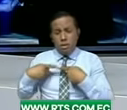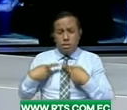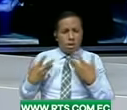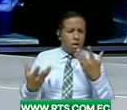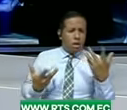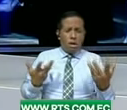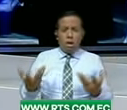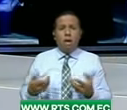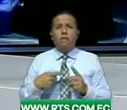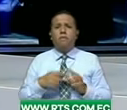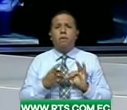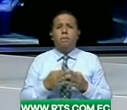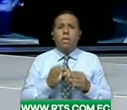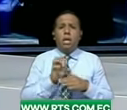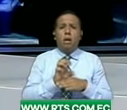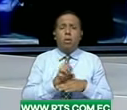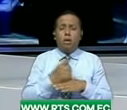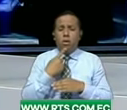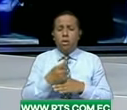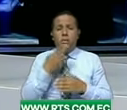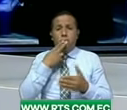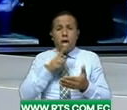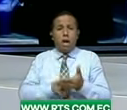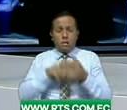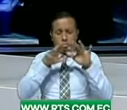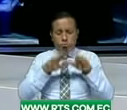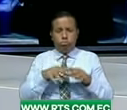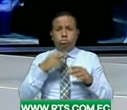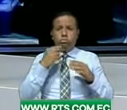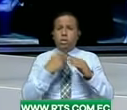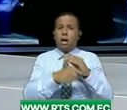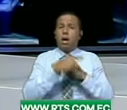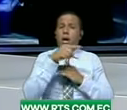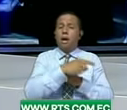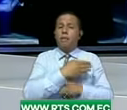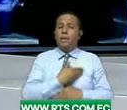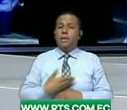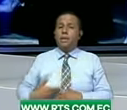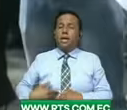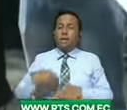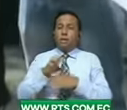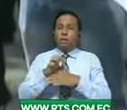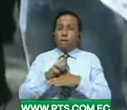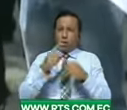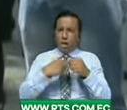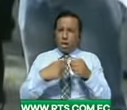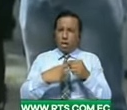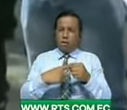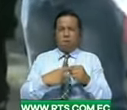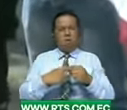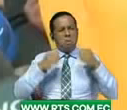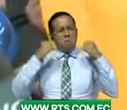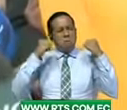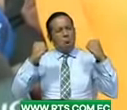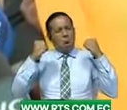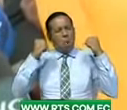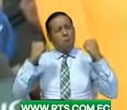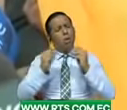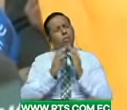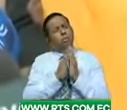donde demandan se agilite el retorno de sus seres queridos afectados por el conflicto bélico. ¡Queremos soluciones!